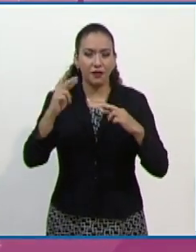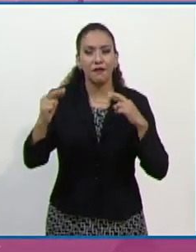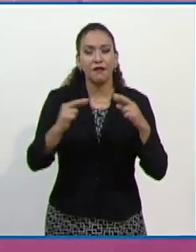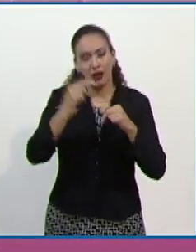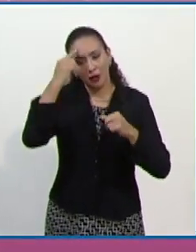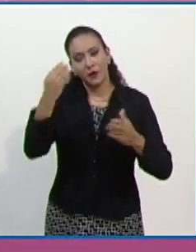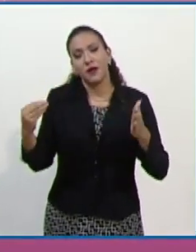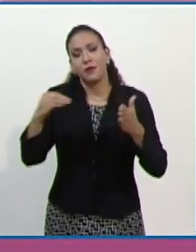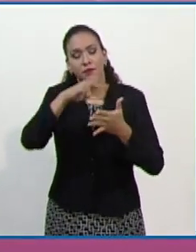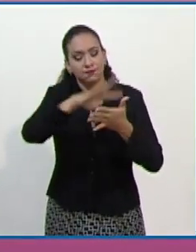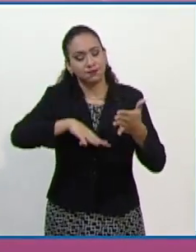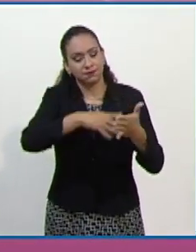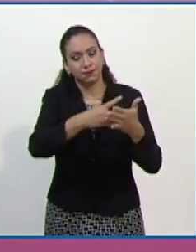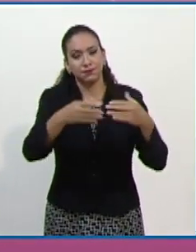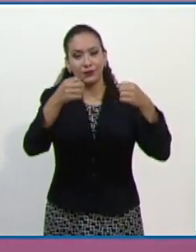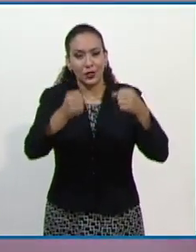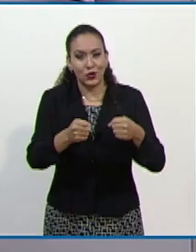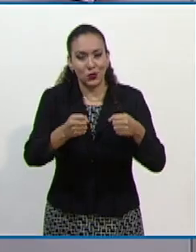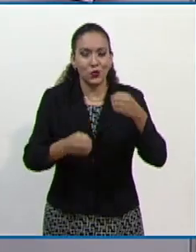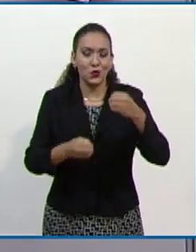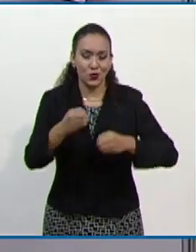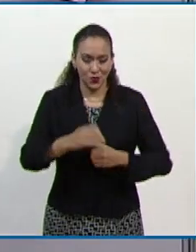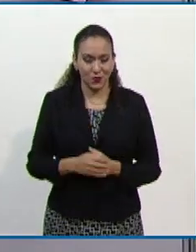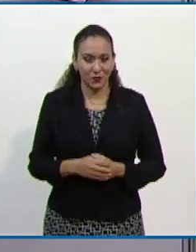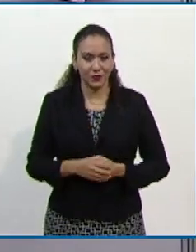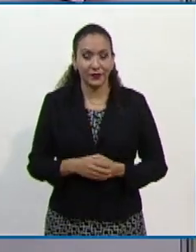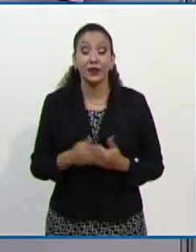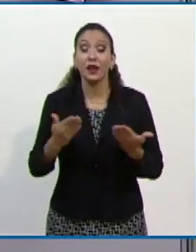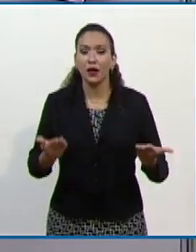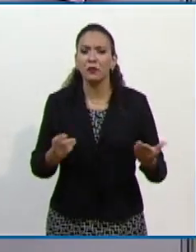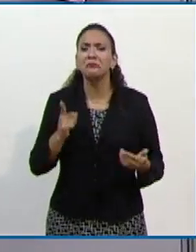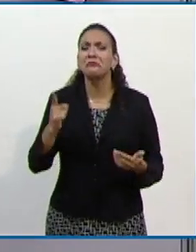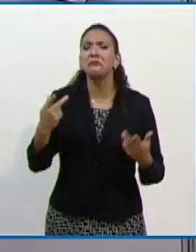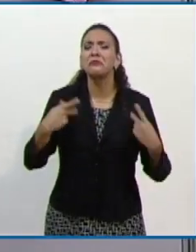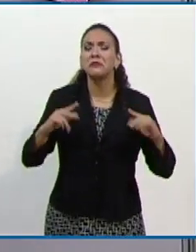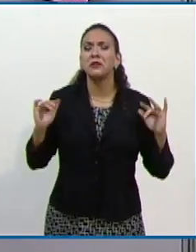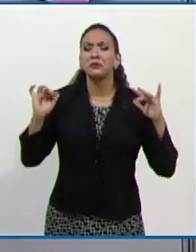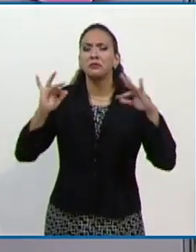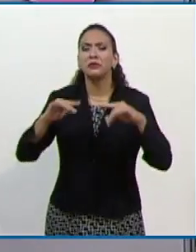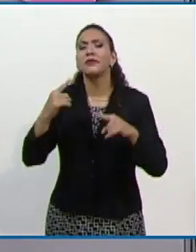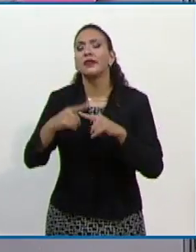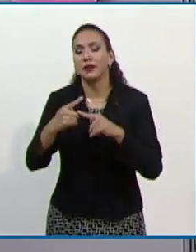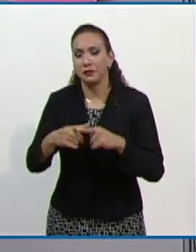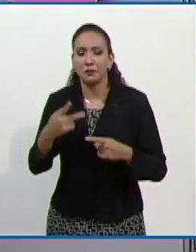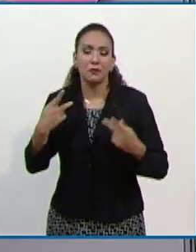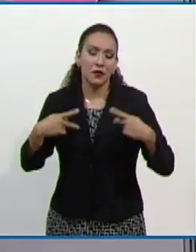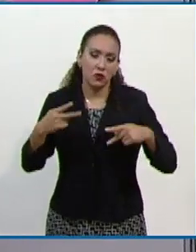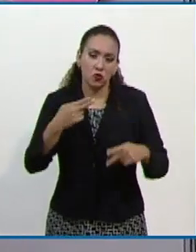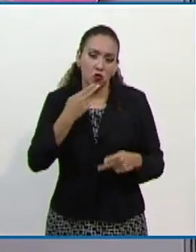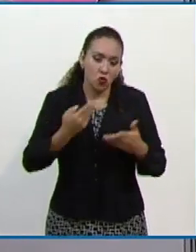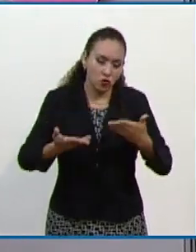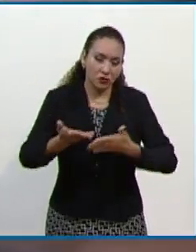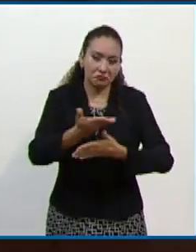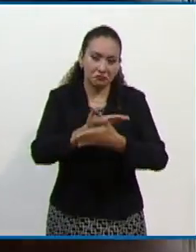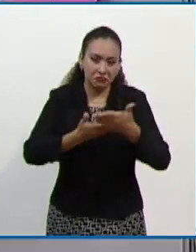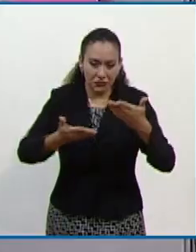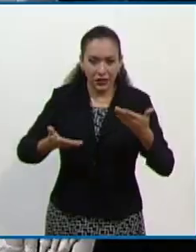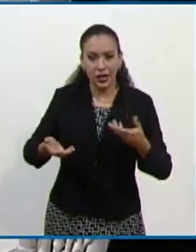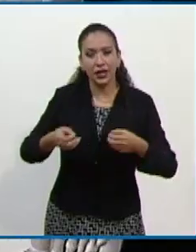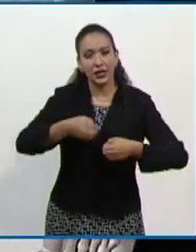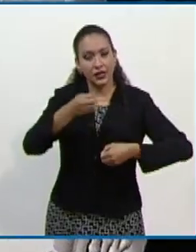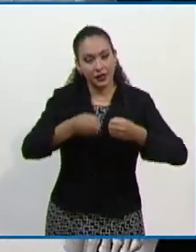y justicia desde el Poder Judicial de la Federación. En esta ocasión participarán usuarios y operadores del sistema de seguridad y